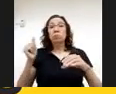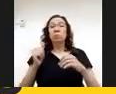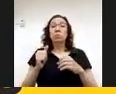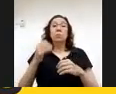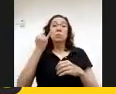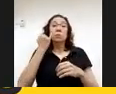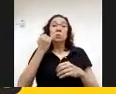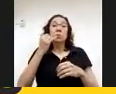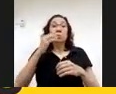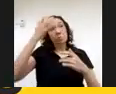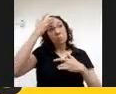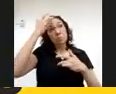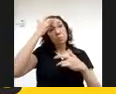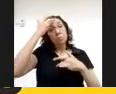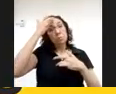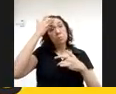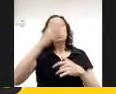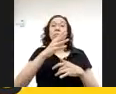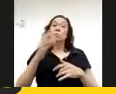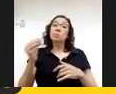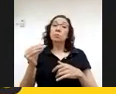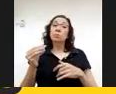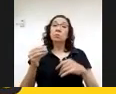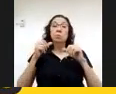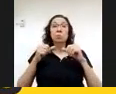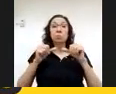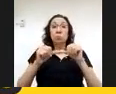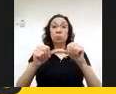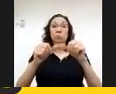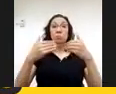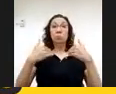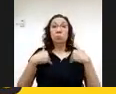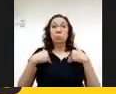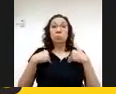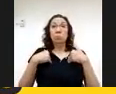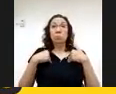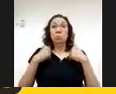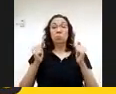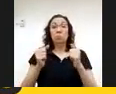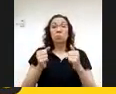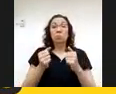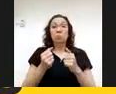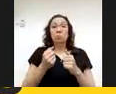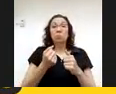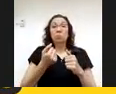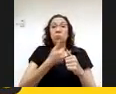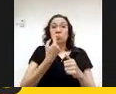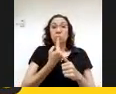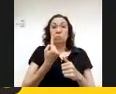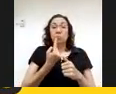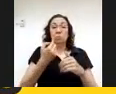si se está enfermo, y mantener también un aislamiento dentro de